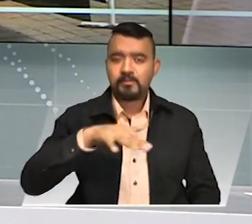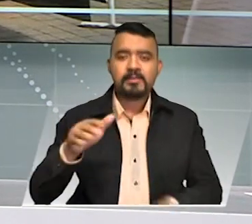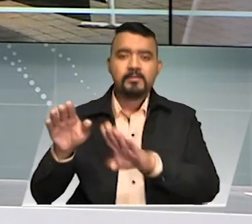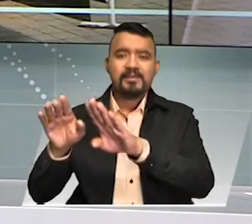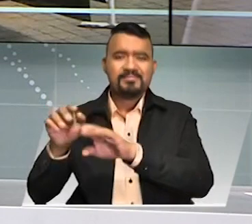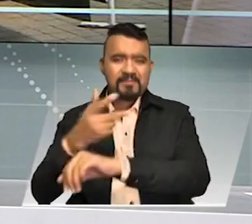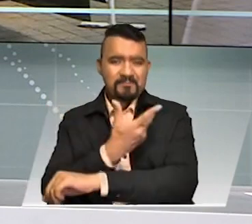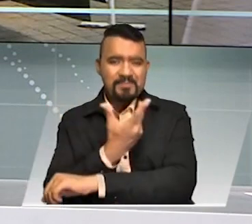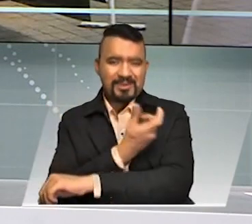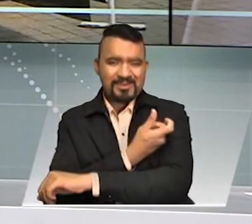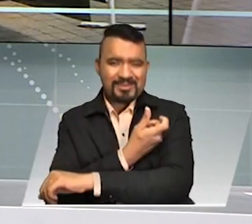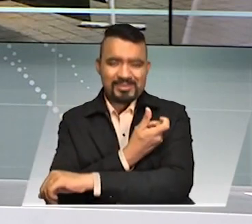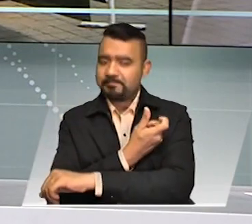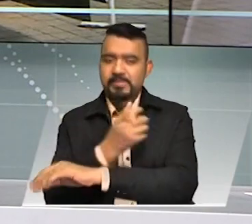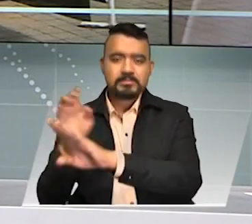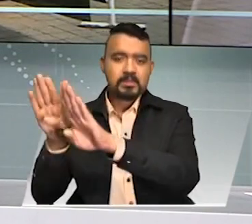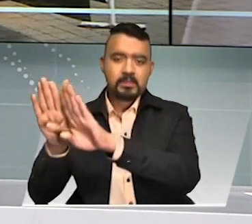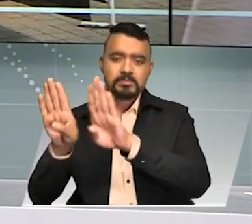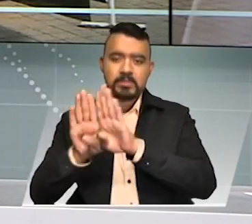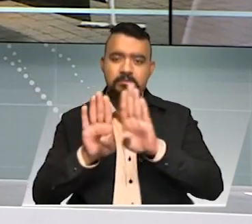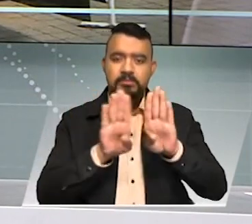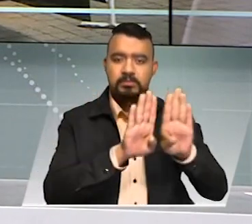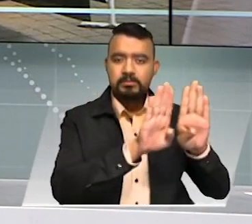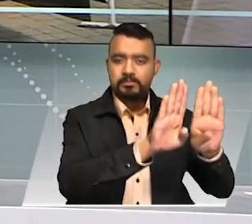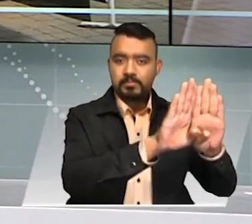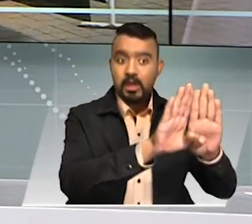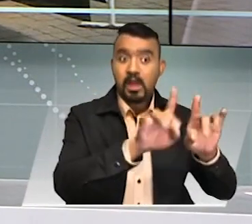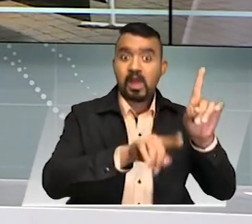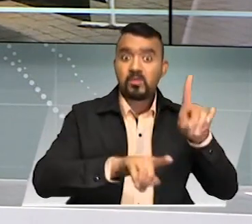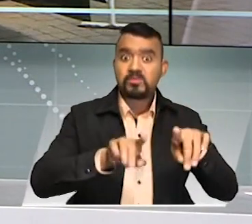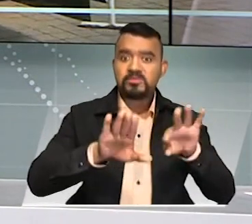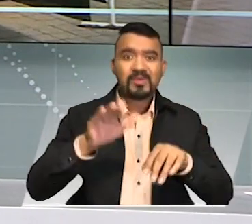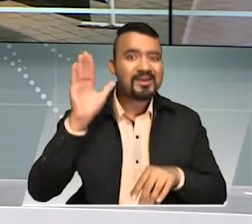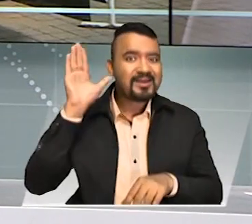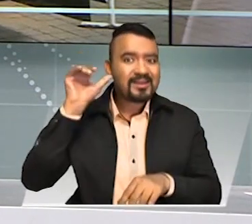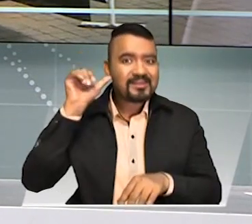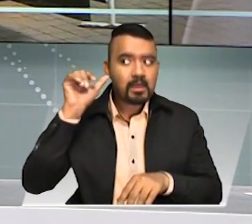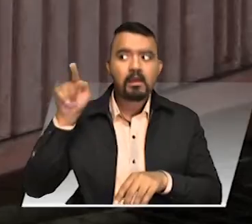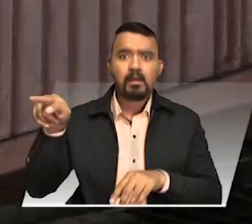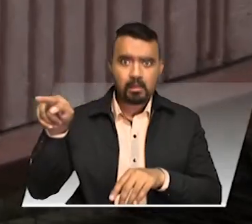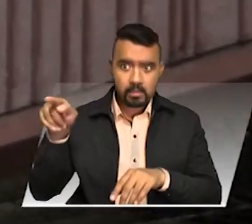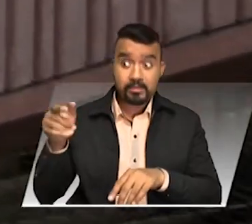cuentan con biológicos para las segundas dosis. Caldas ya cerró un punto de vacunación.